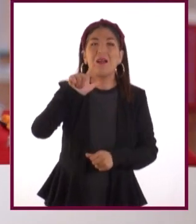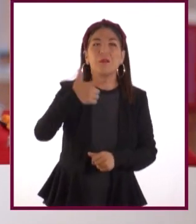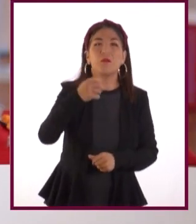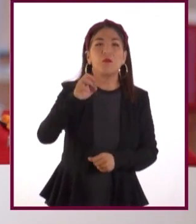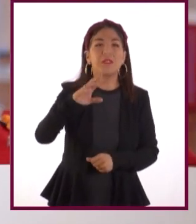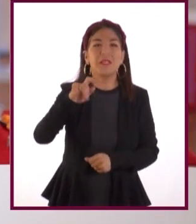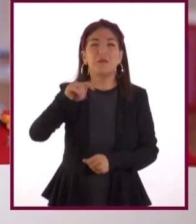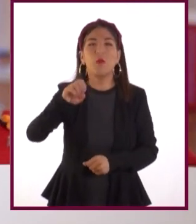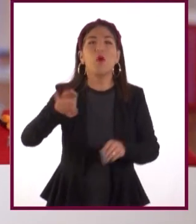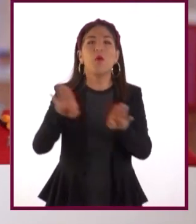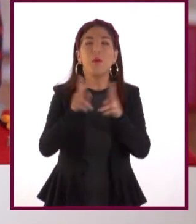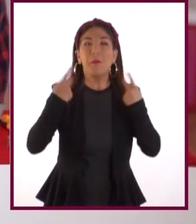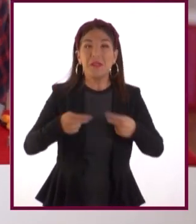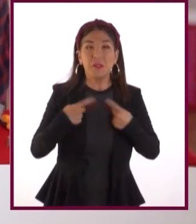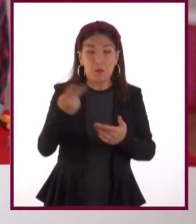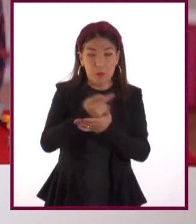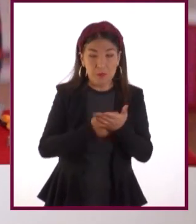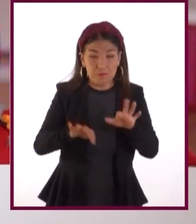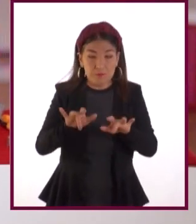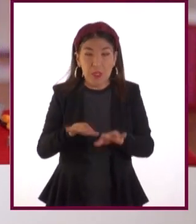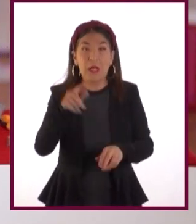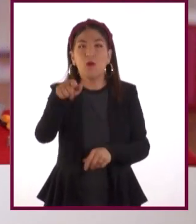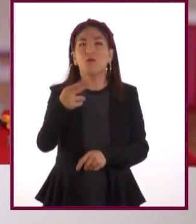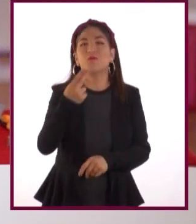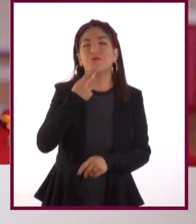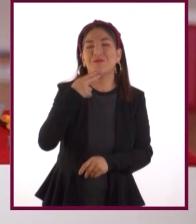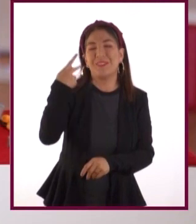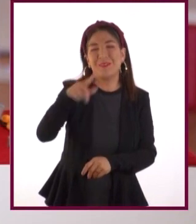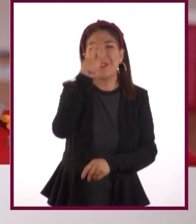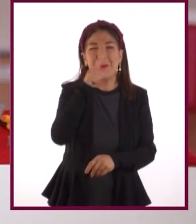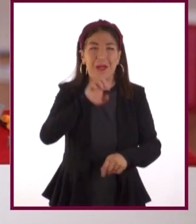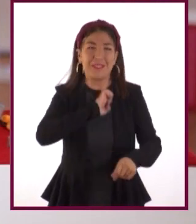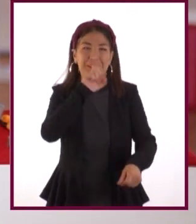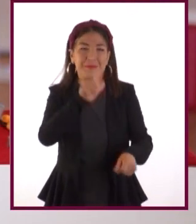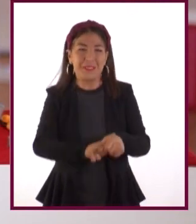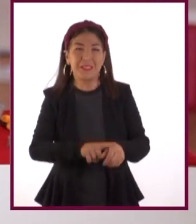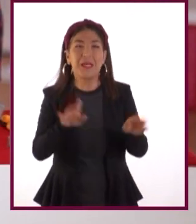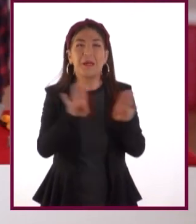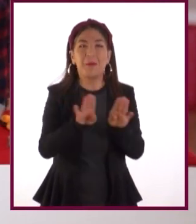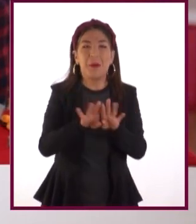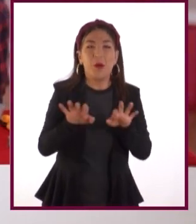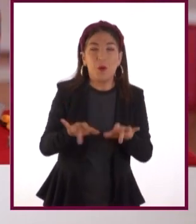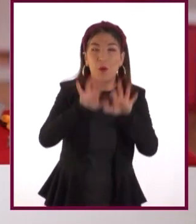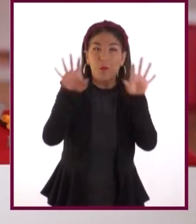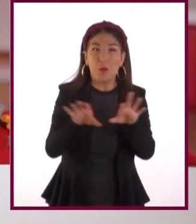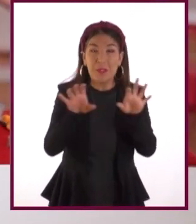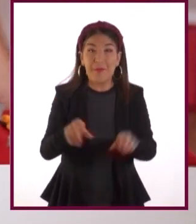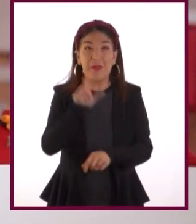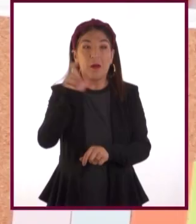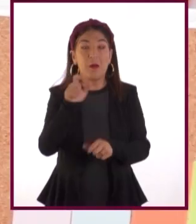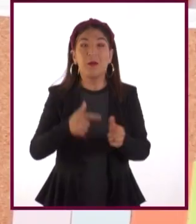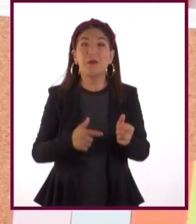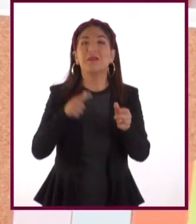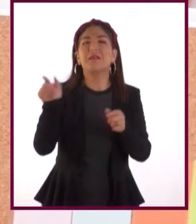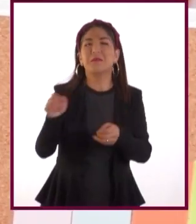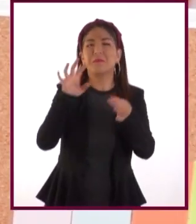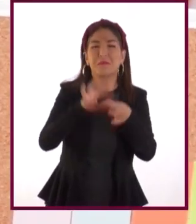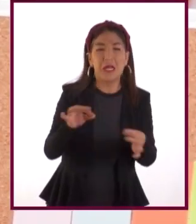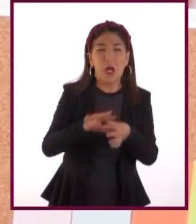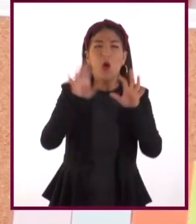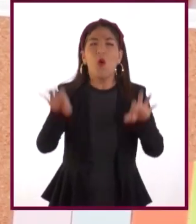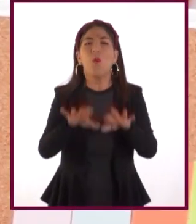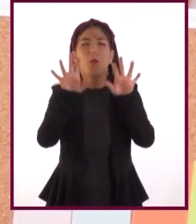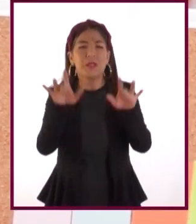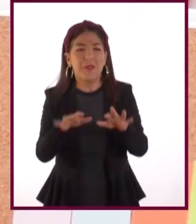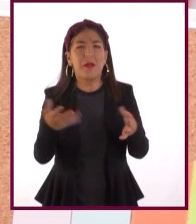computacionales. Un programador da una serie de instrucciones utilizando un lenguaje en específico y hay otra entidad que la sigue, ¿no? Cuando se trata